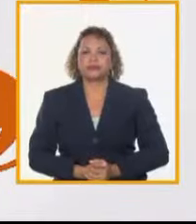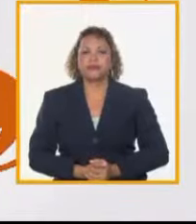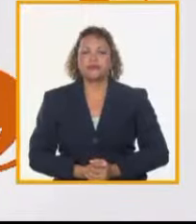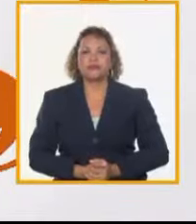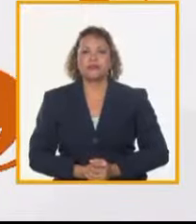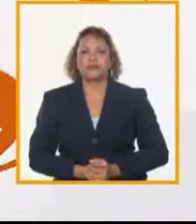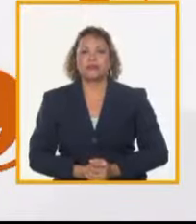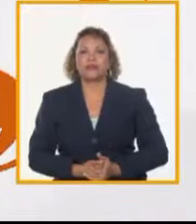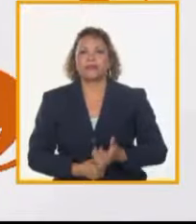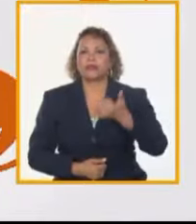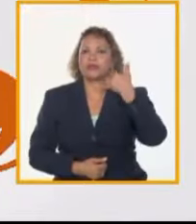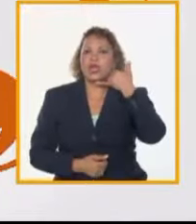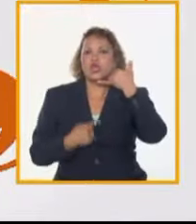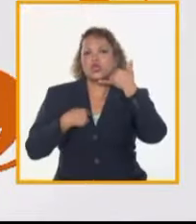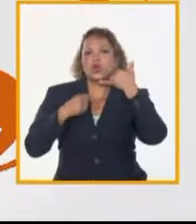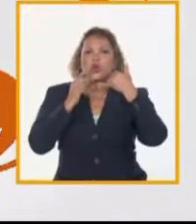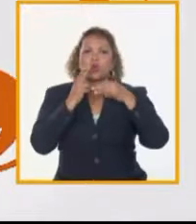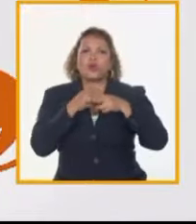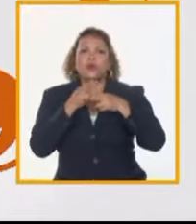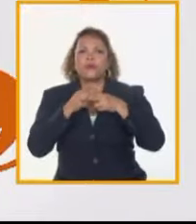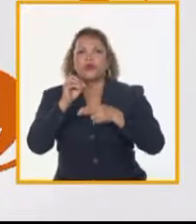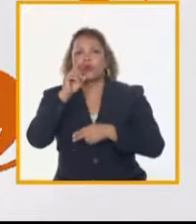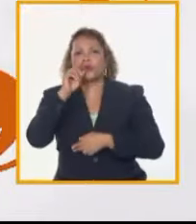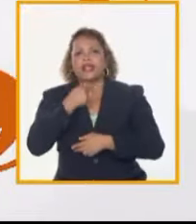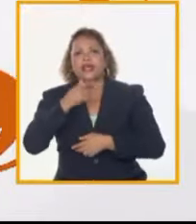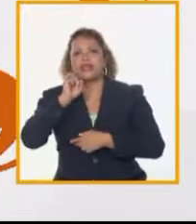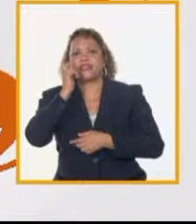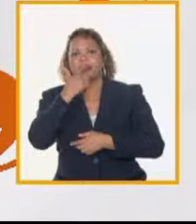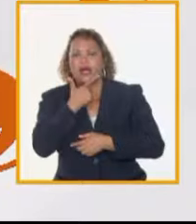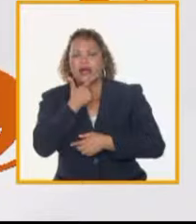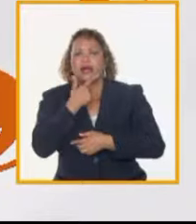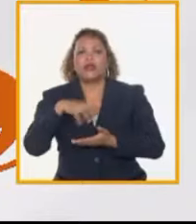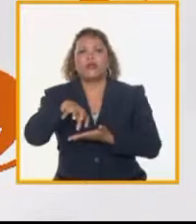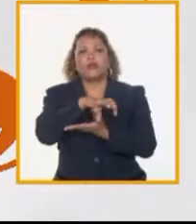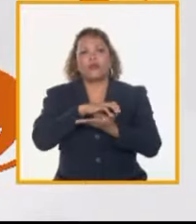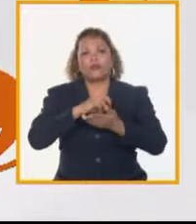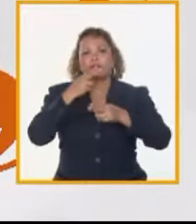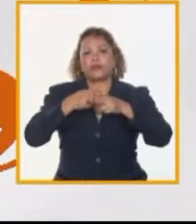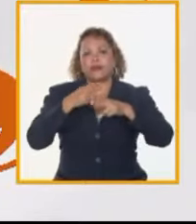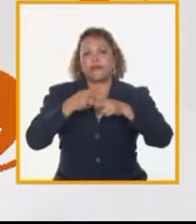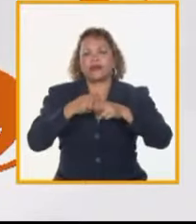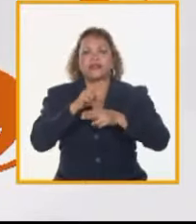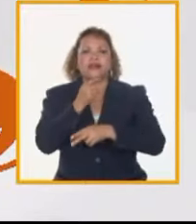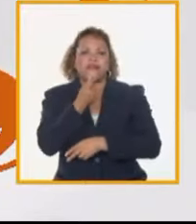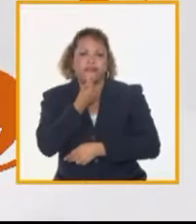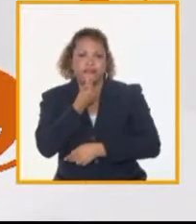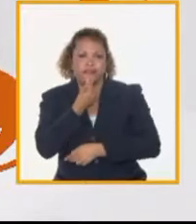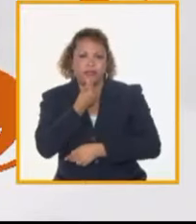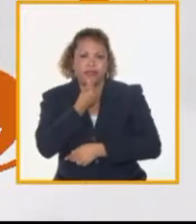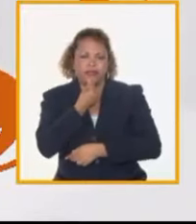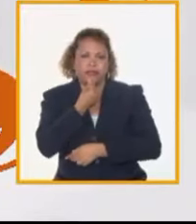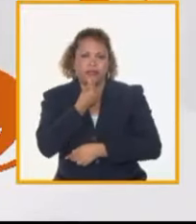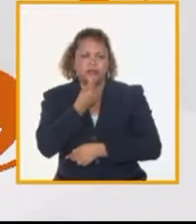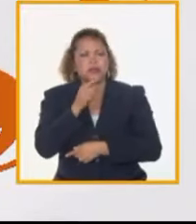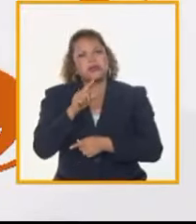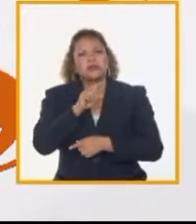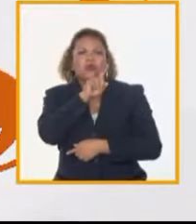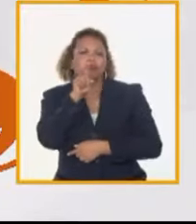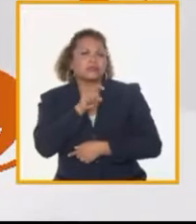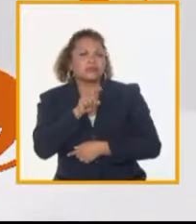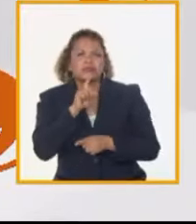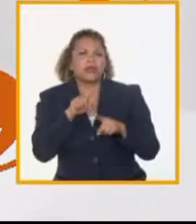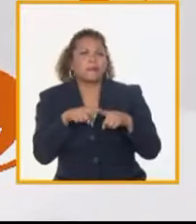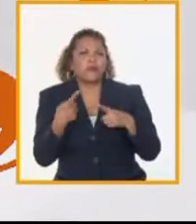Oneida Ortiz Álvarez, de La Habana Vieja. Mi inquietud es por qué quitaron la agencia